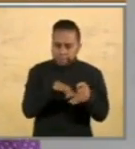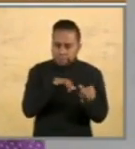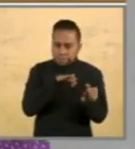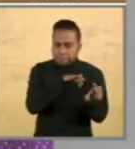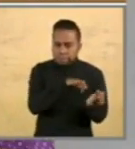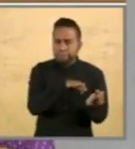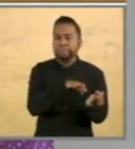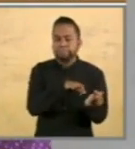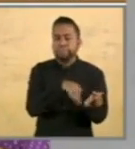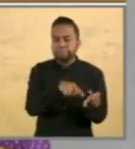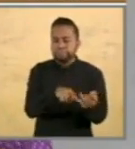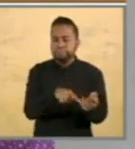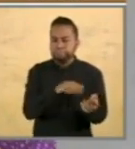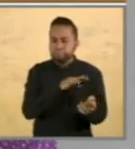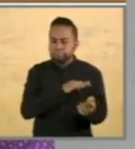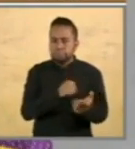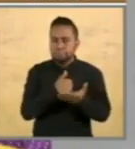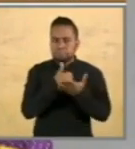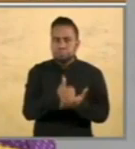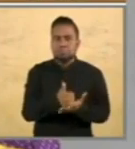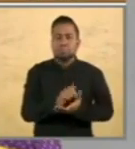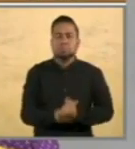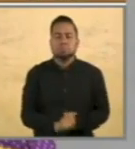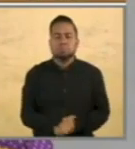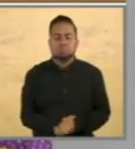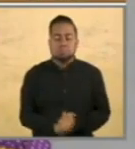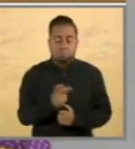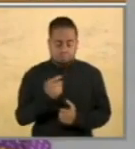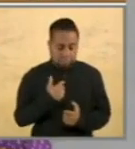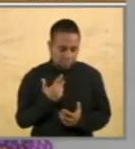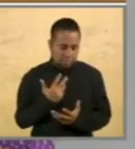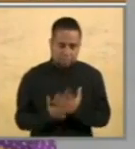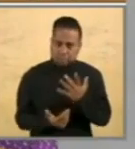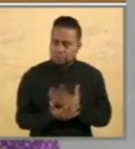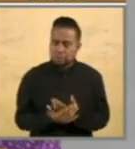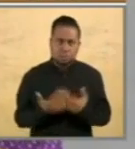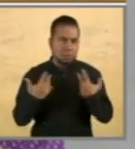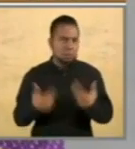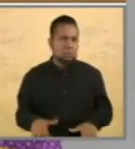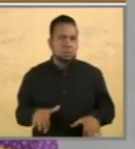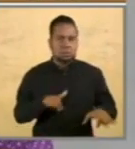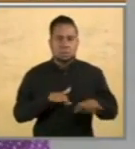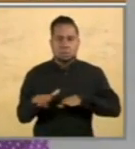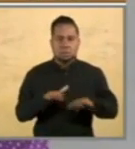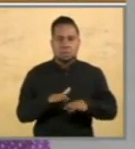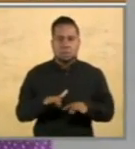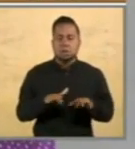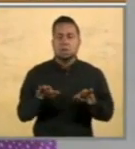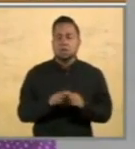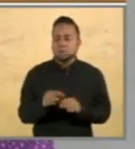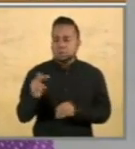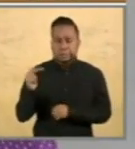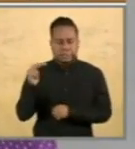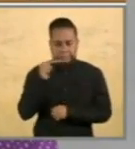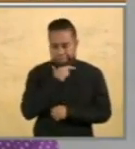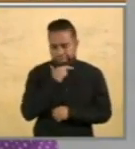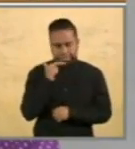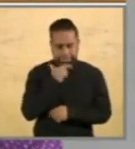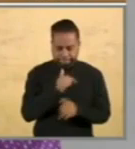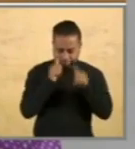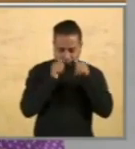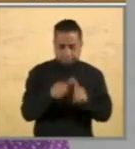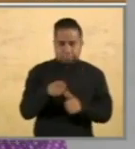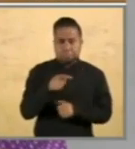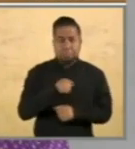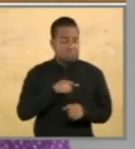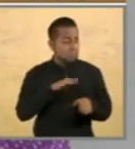y están al alcance de la ciudadanía es lo que estamos trabajando eh de manera inmediata pero no